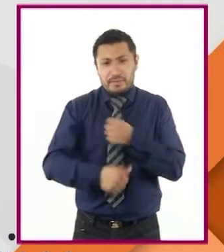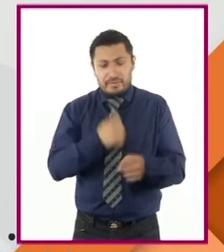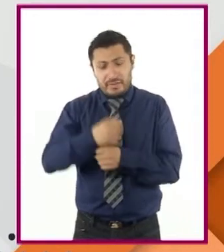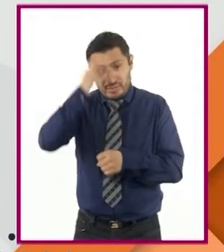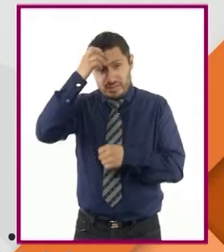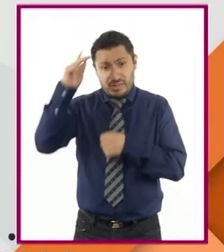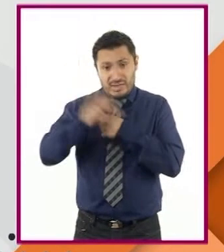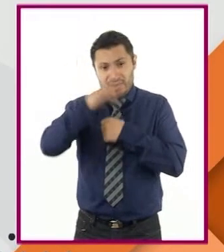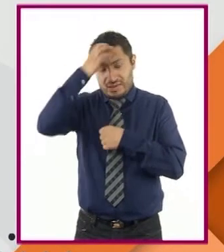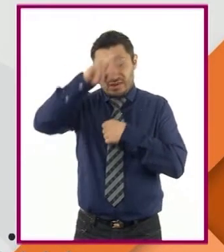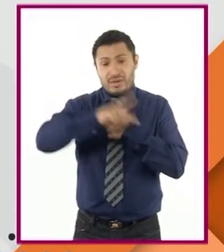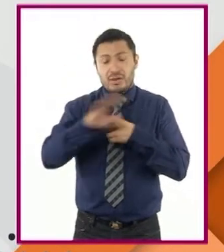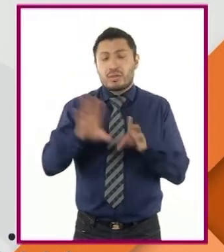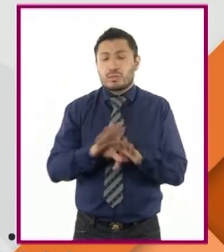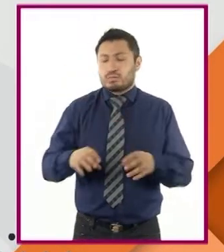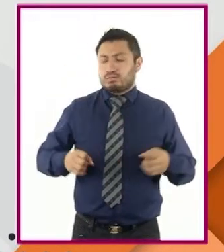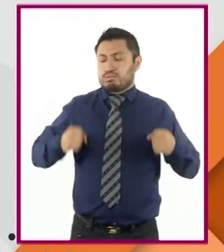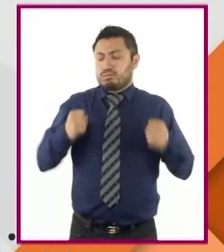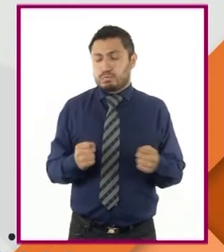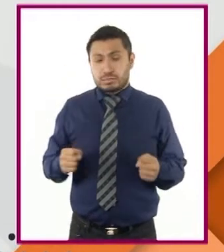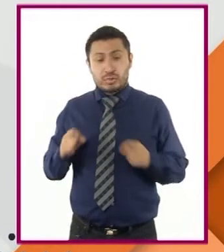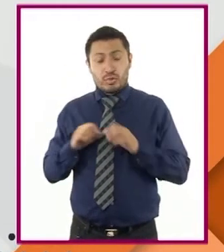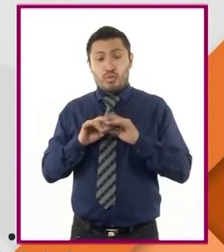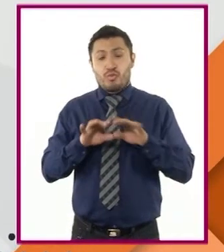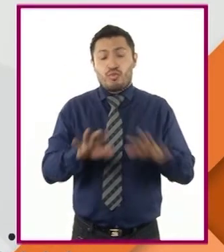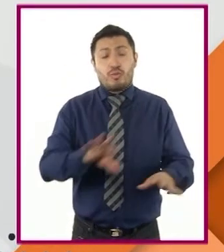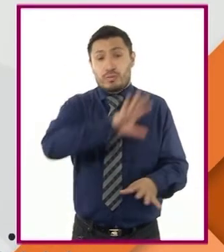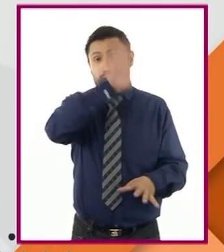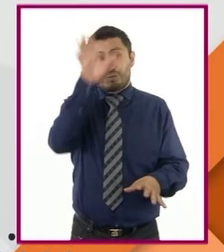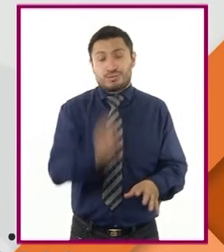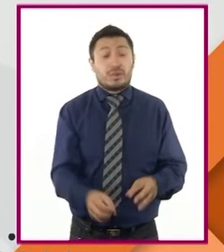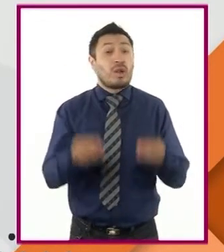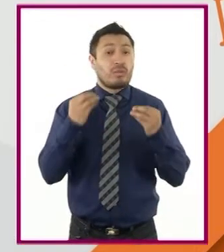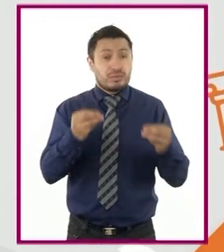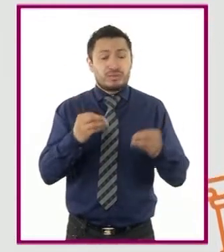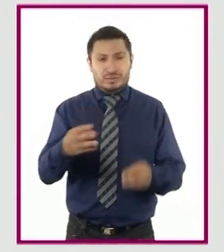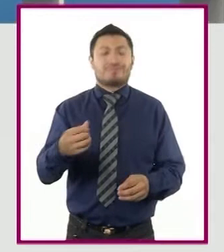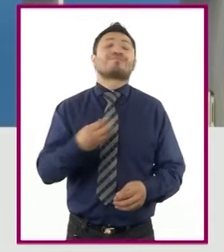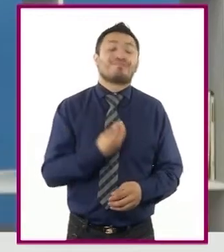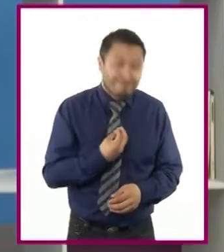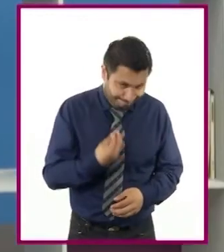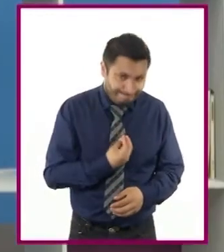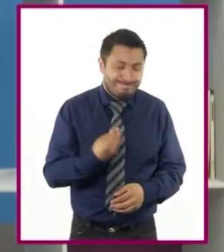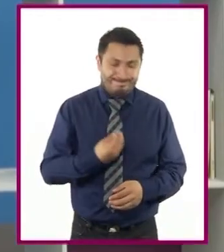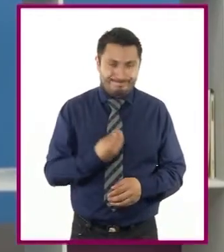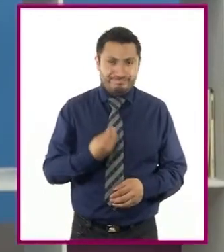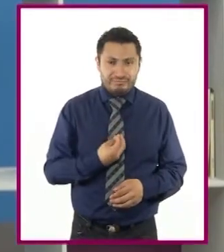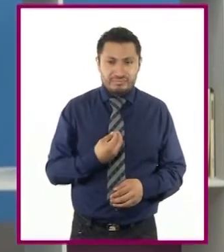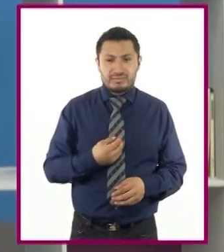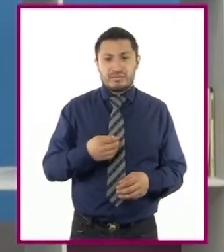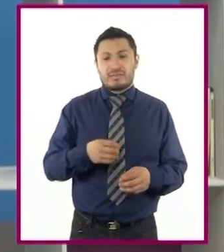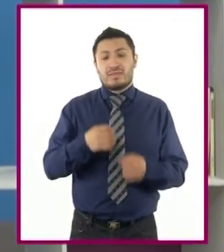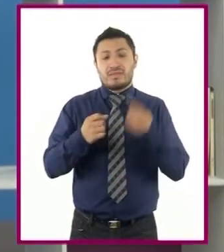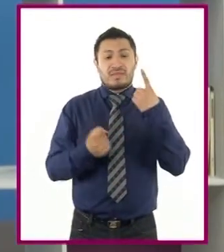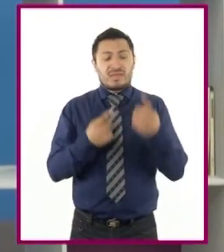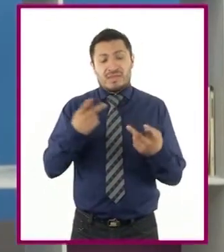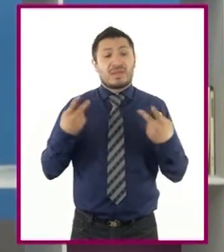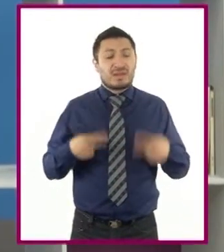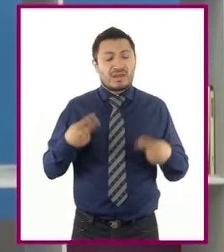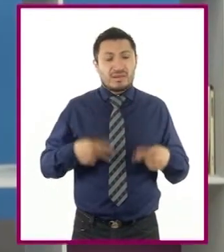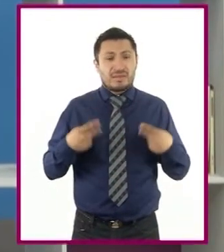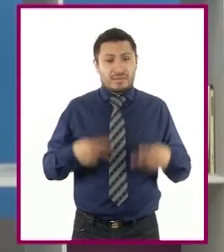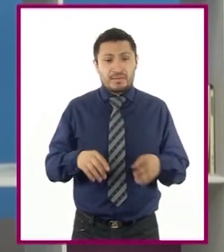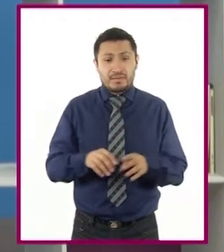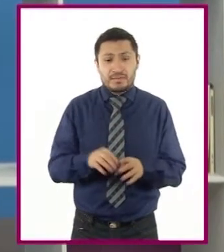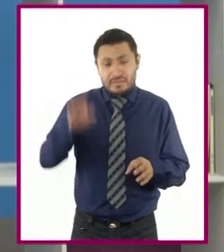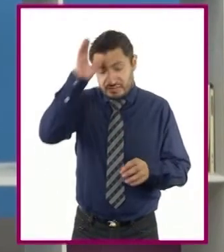se adueñaron por la fuerza de casi todo el continente. Hubo resistencias, como la de los Zulu y los Ashanti, que